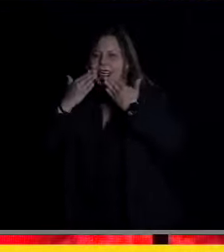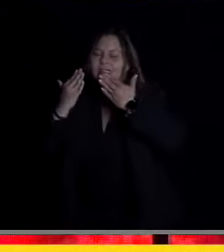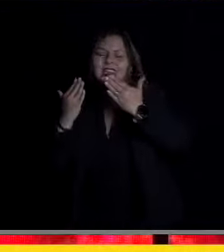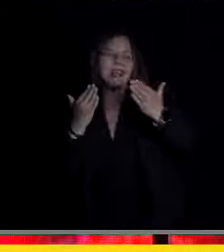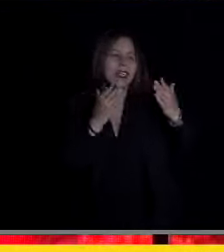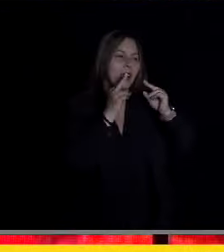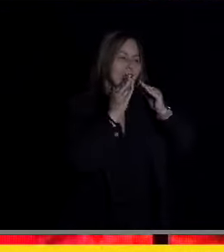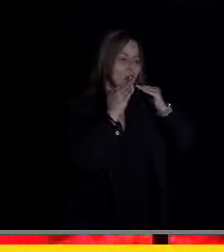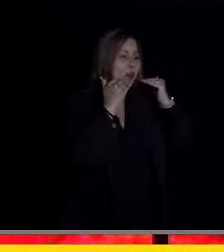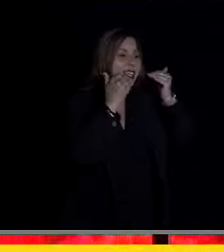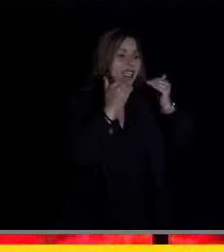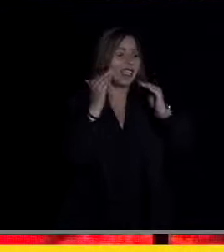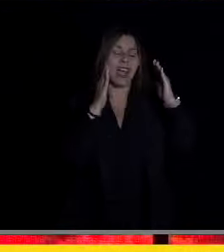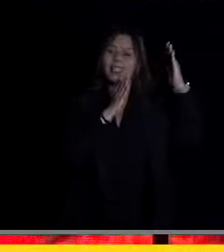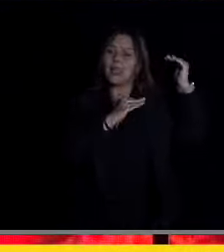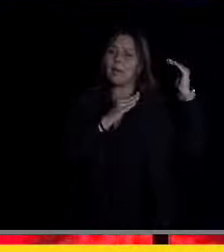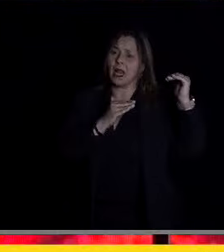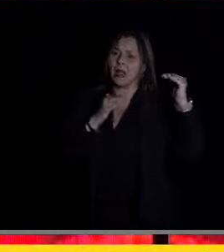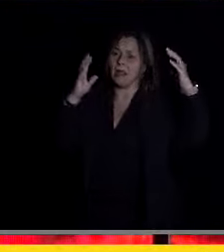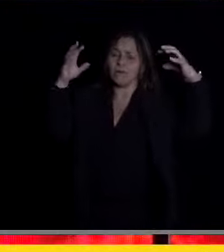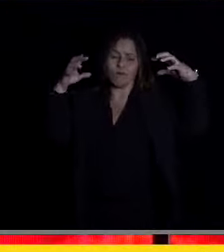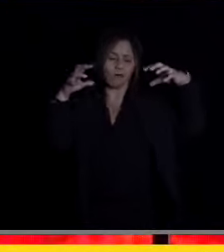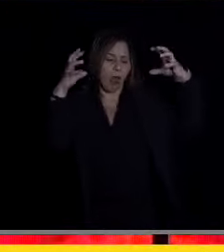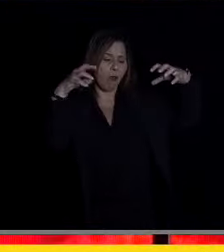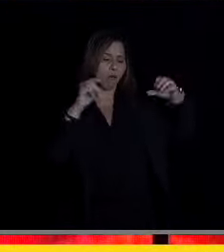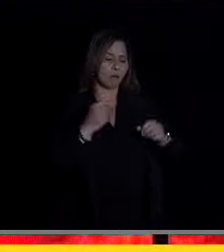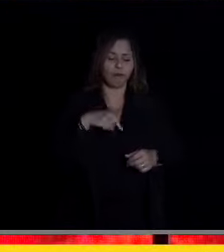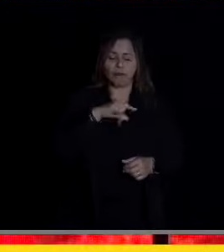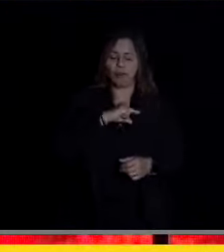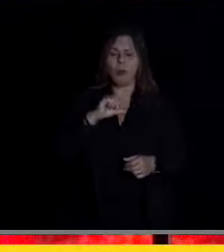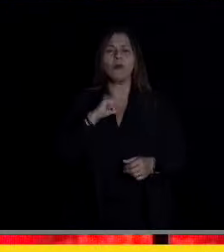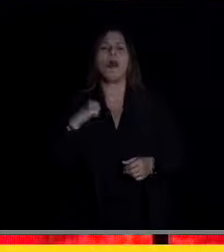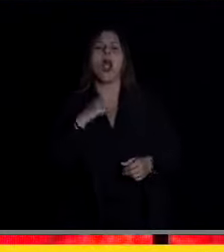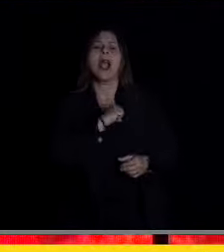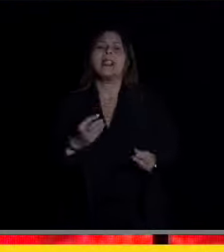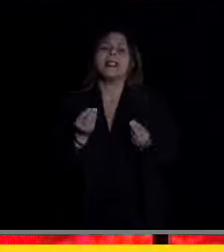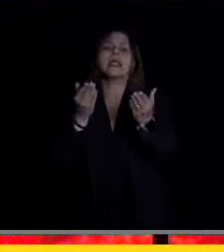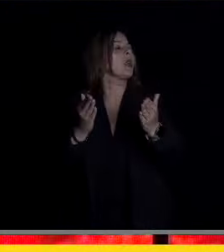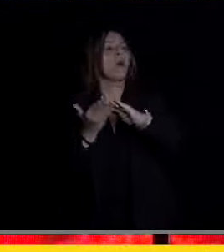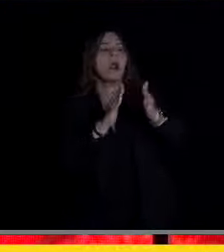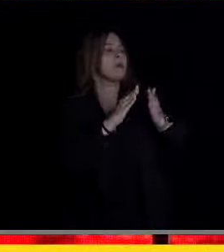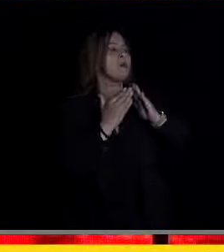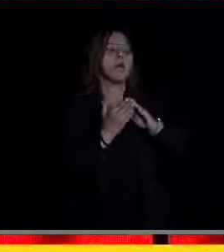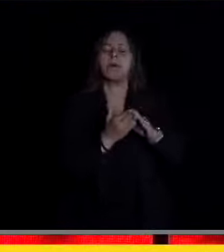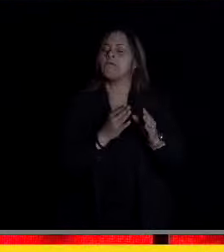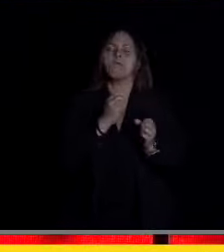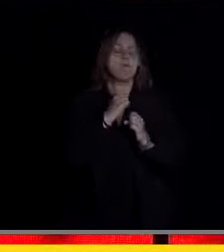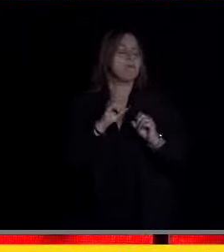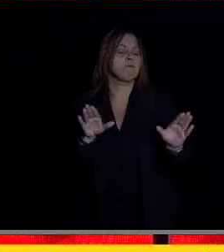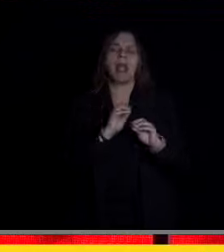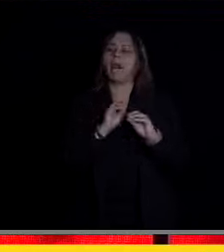cada sonrisa de esperanza bajo los aguaceros, nuestro primer ejecutivo se entregó a su pueblo sin mirar insignias ni